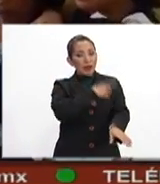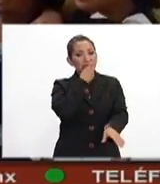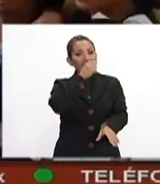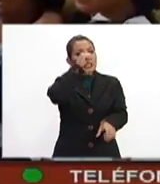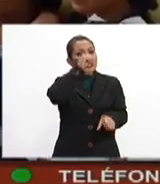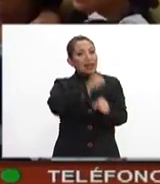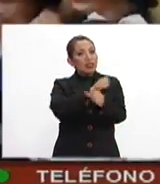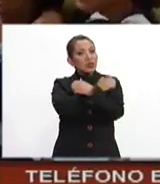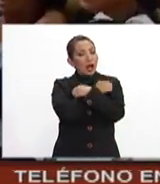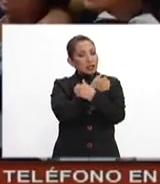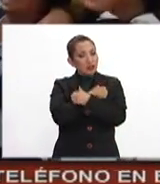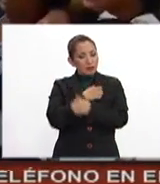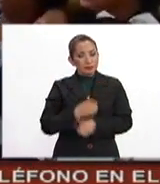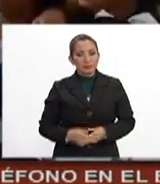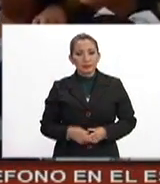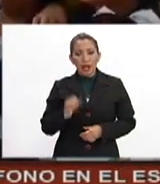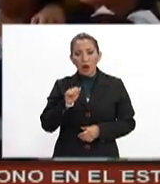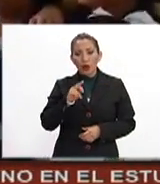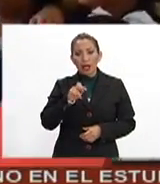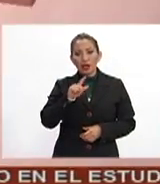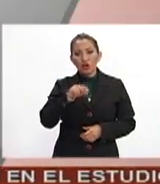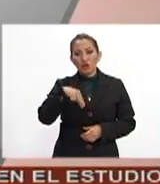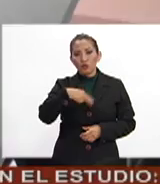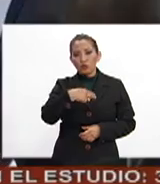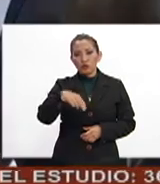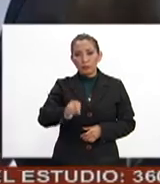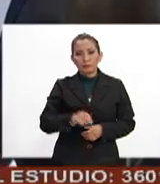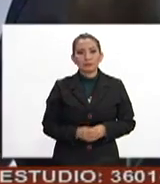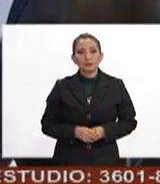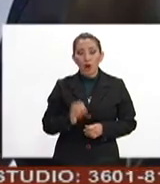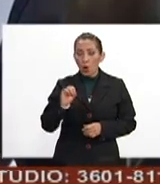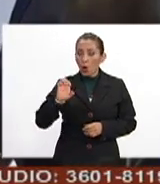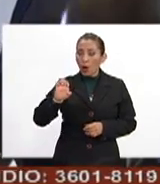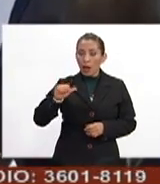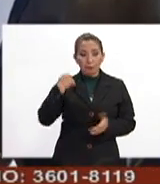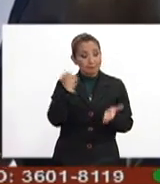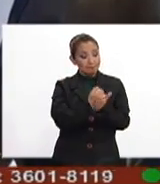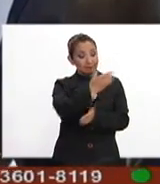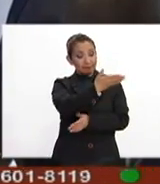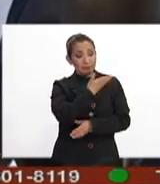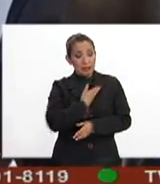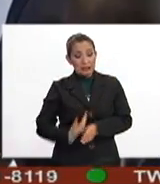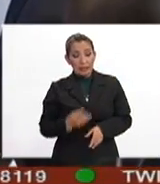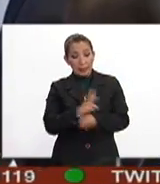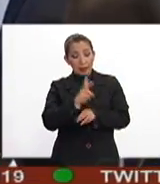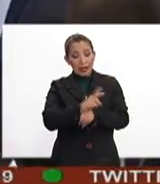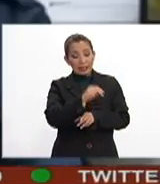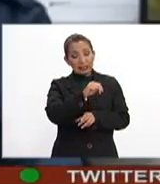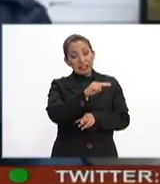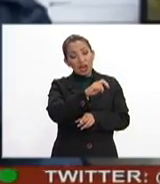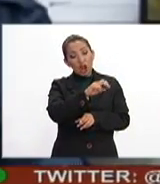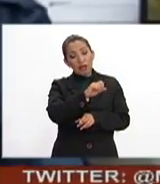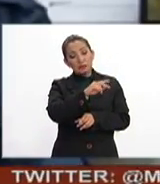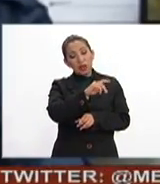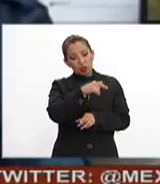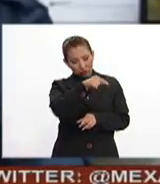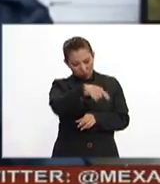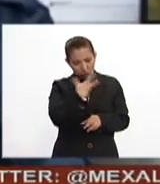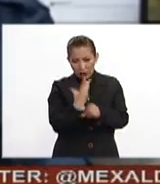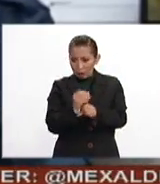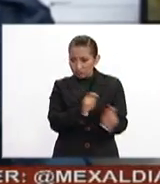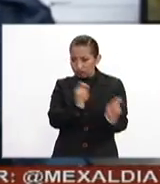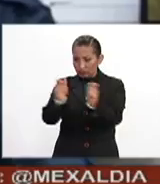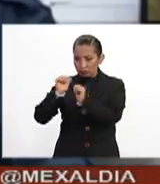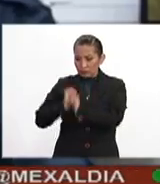afirma el secretario de Educación Pública, Aurelio Nuño. La OEA exige al presidente de Venezuela, Nicolás Maduro, que restaure